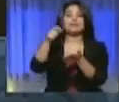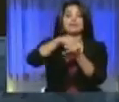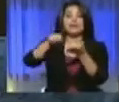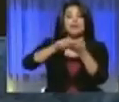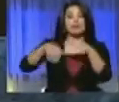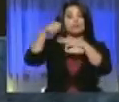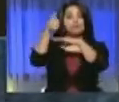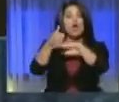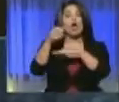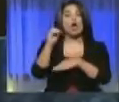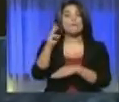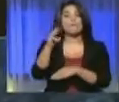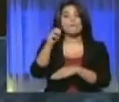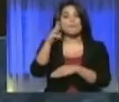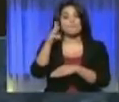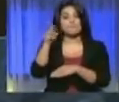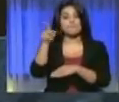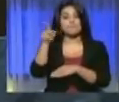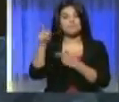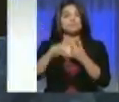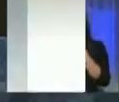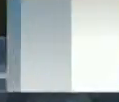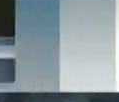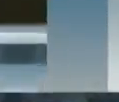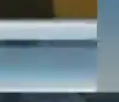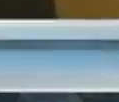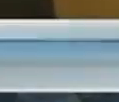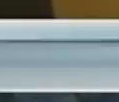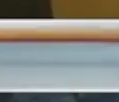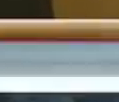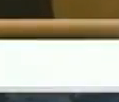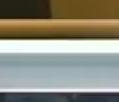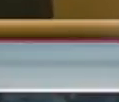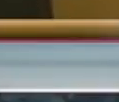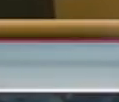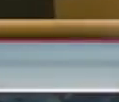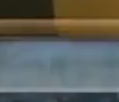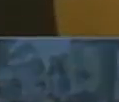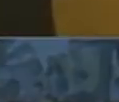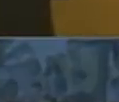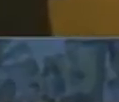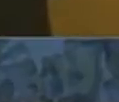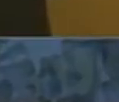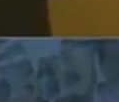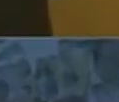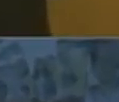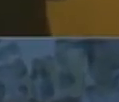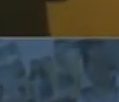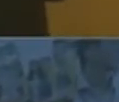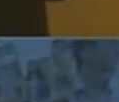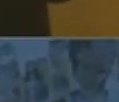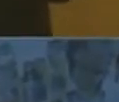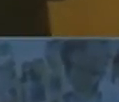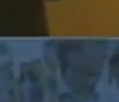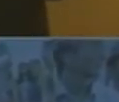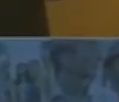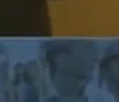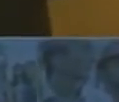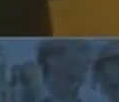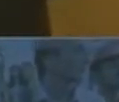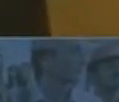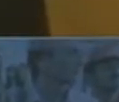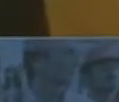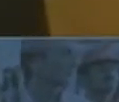la OPEP, a la presidencia de la OPEP, por todo el apoyo que están dando a